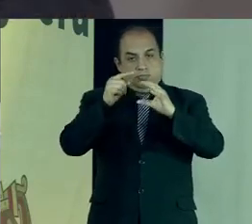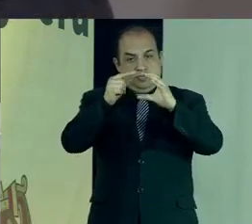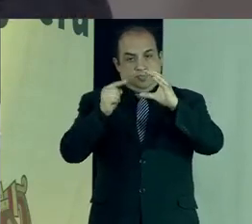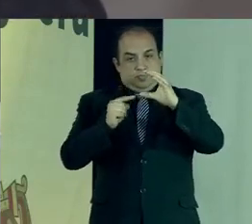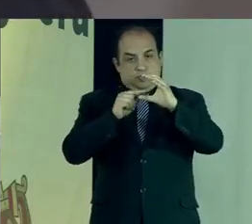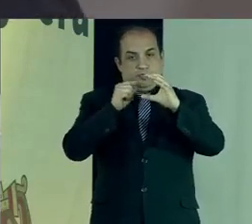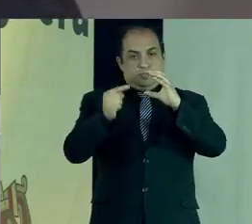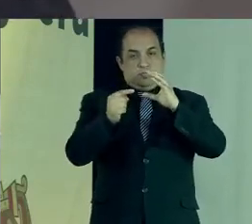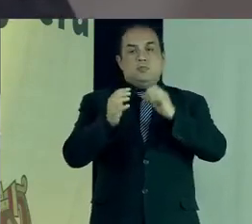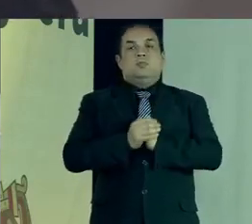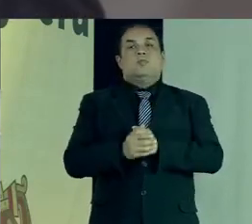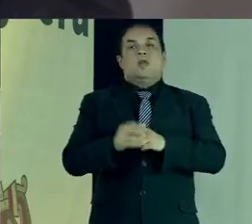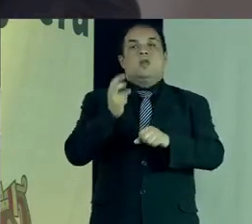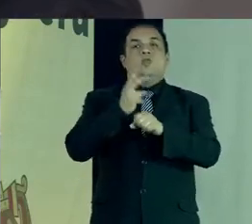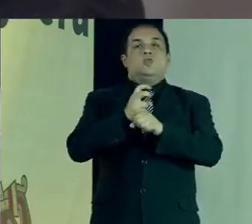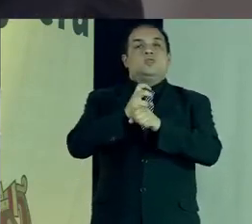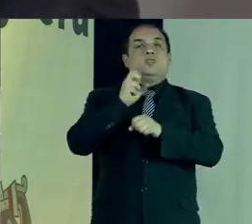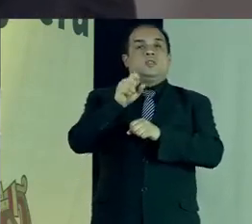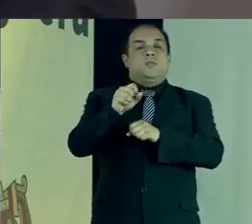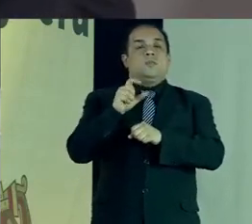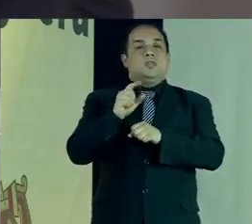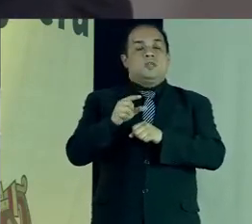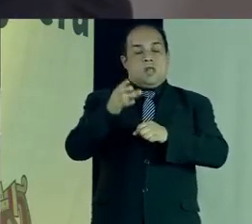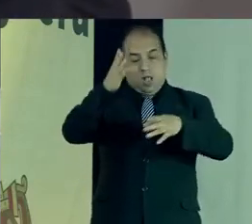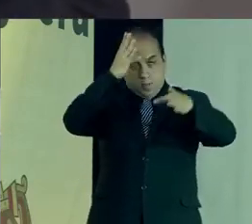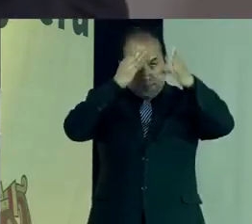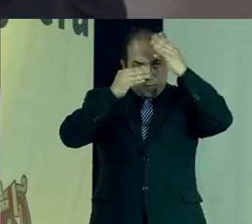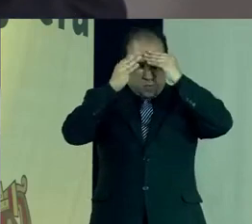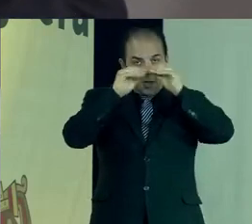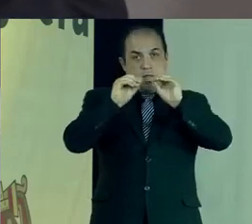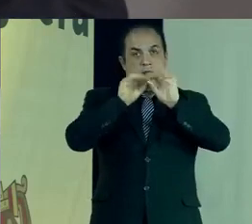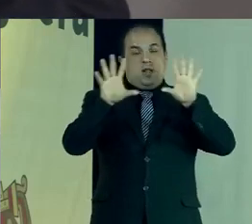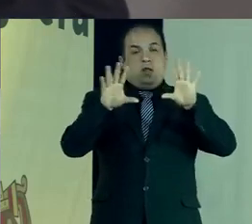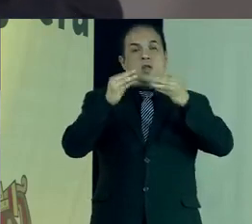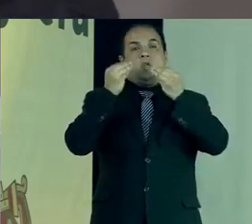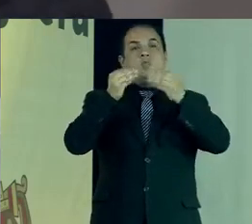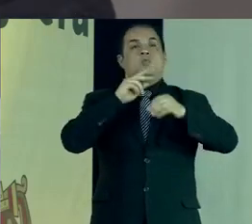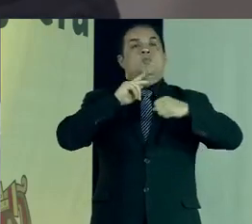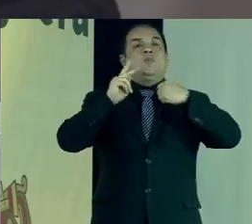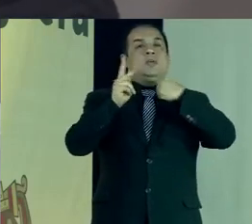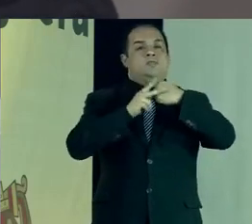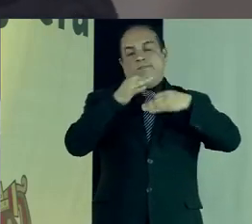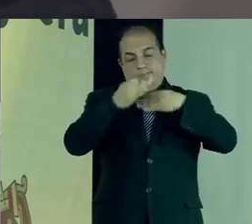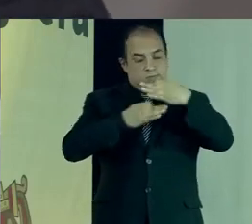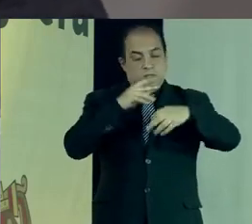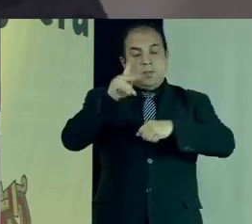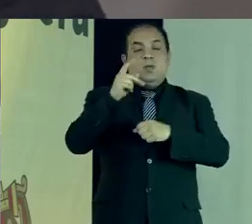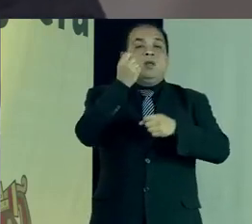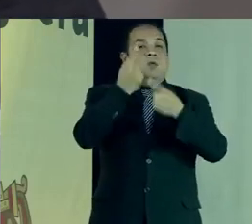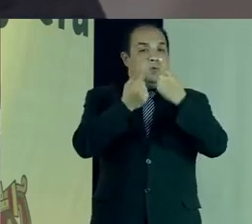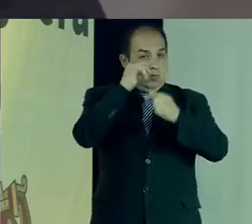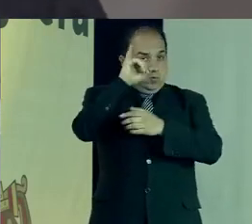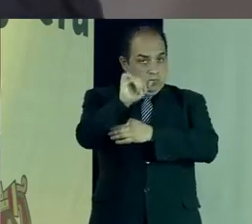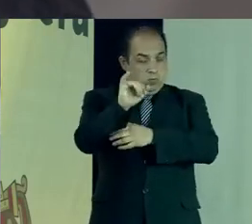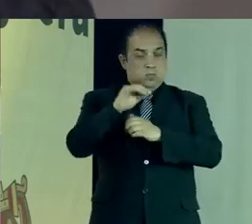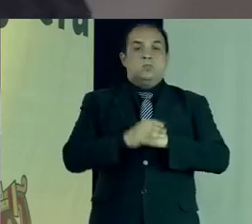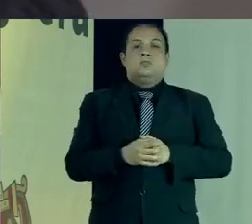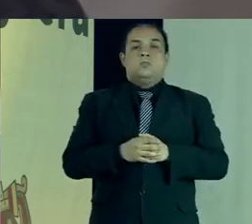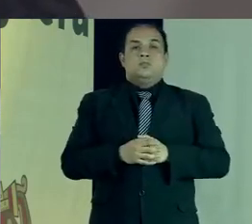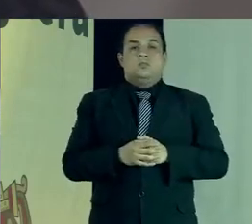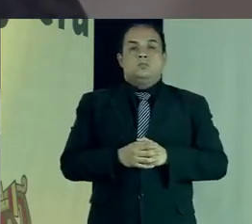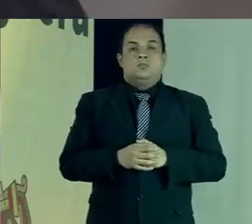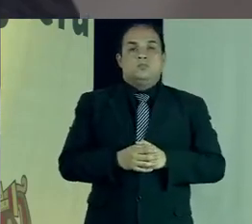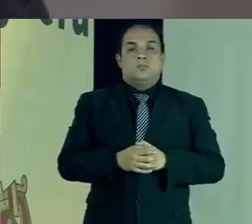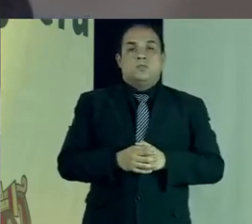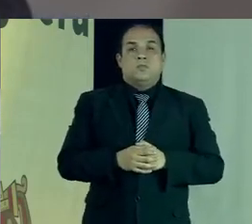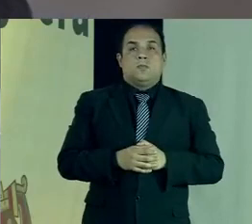lo segundo que también es una lección aprendida clarísima para muchos países no para todos pero sí para muchos en los